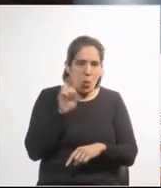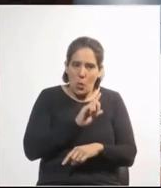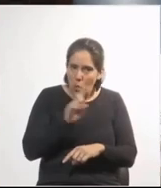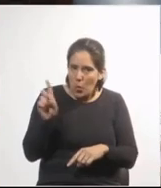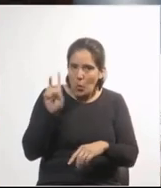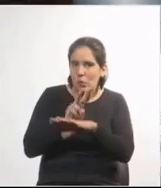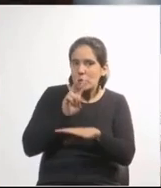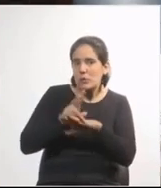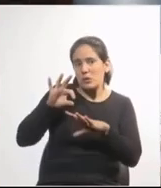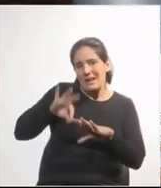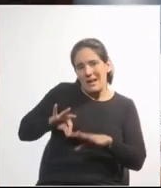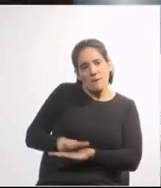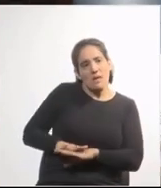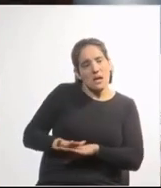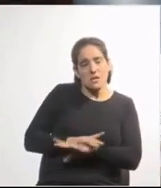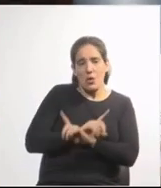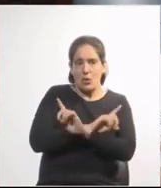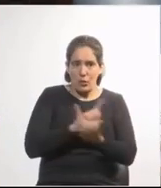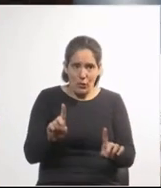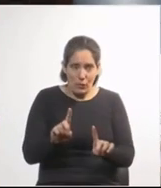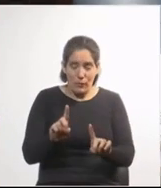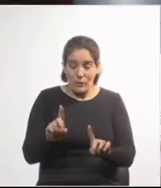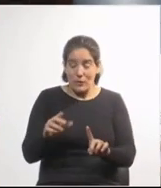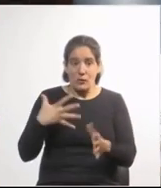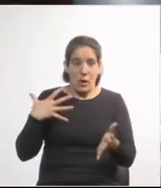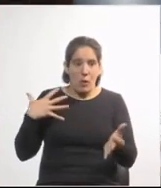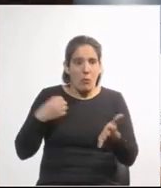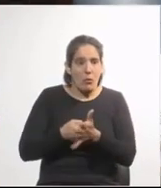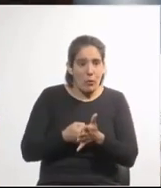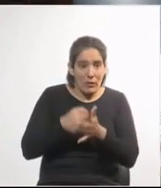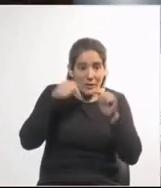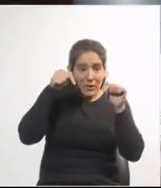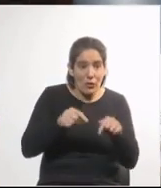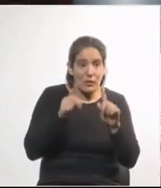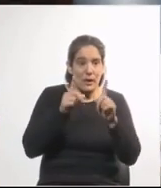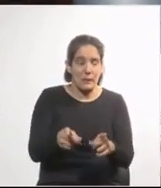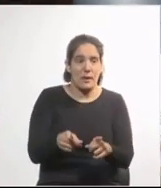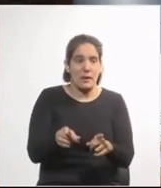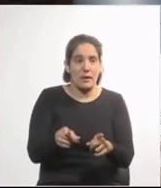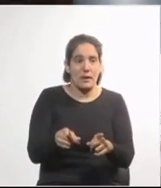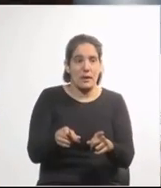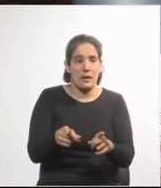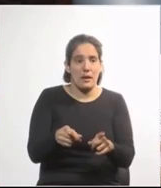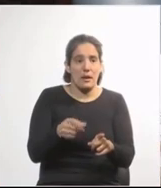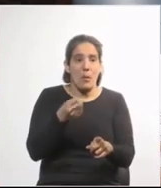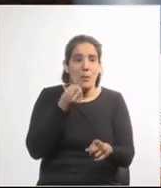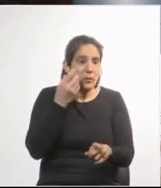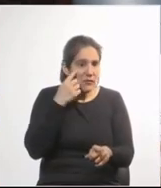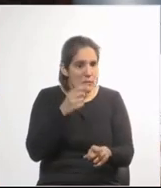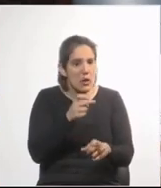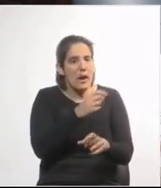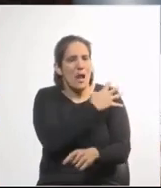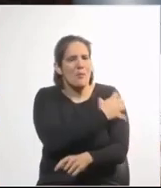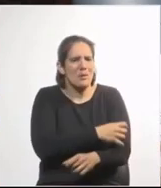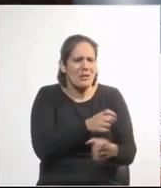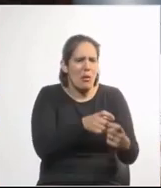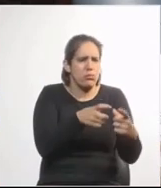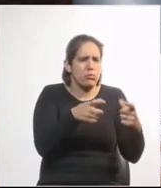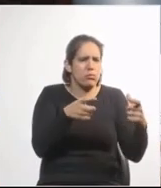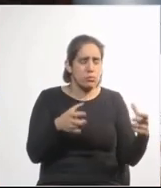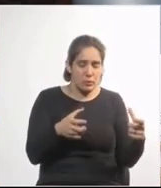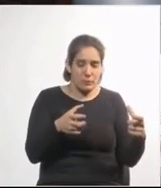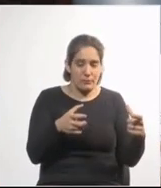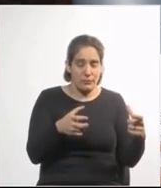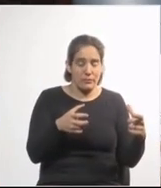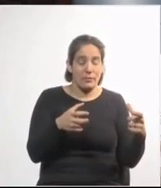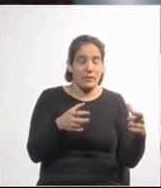bajos, lo que impactó e impacta hoy en el aumento de la pobreza. Por su parte, en